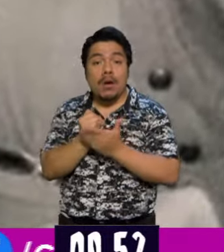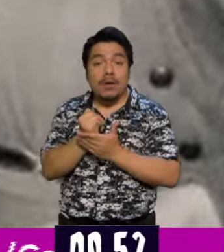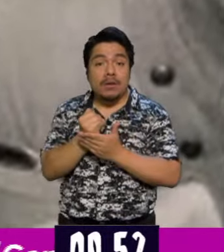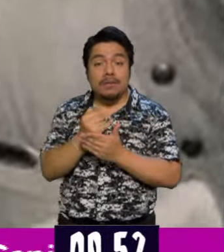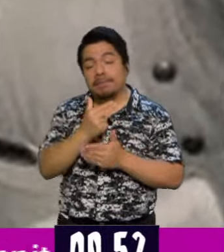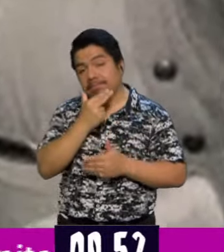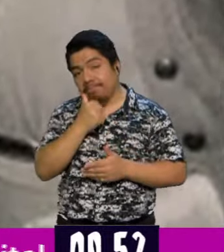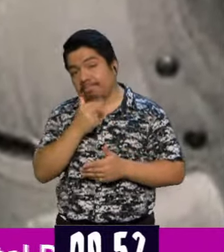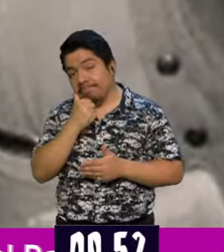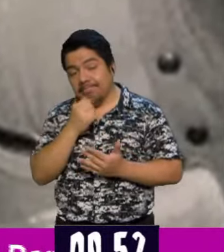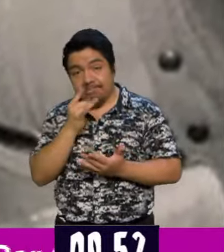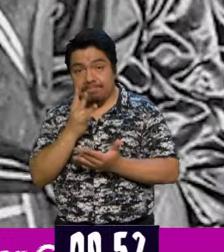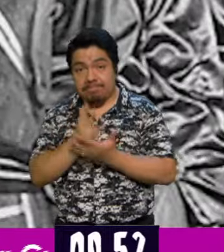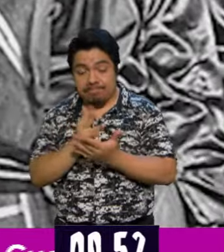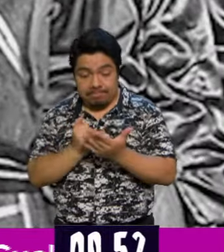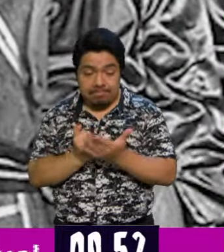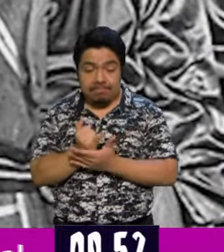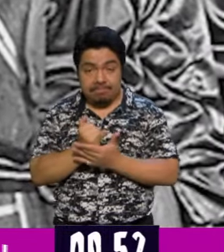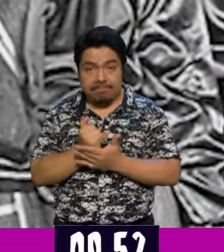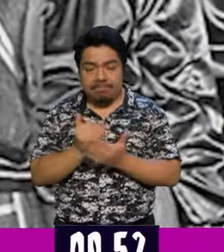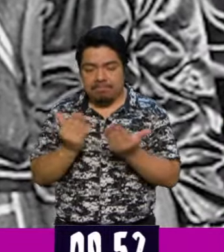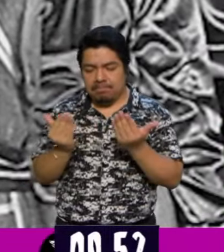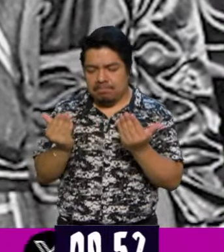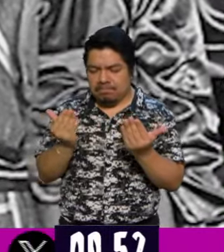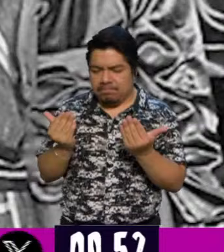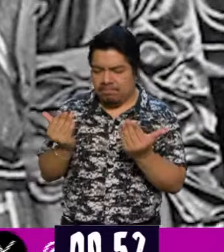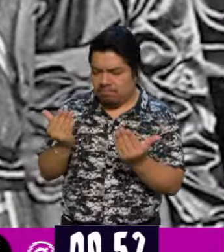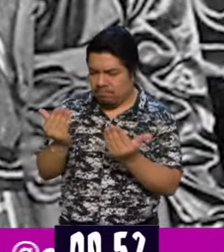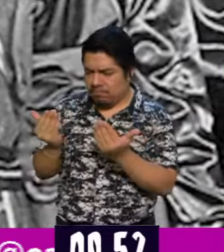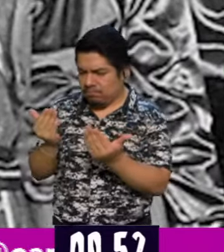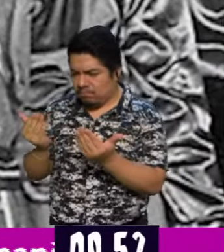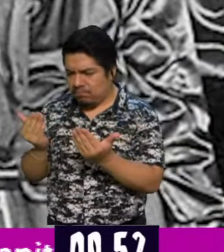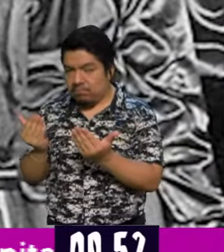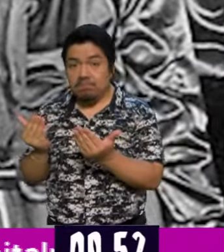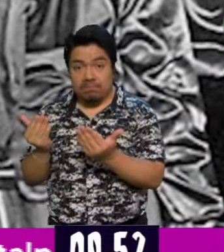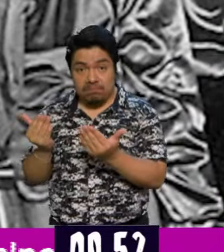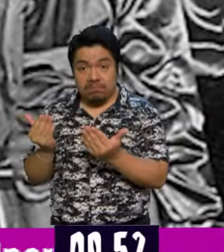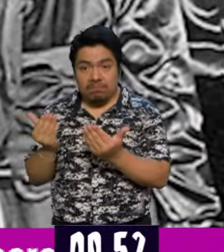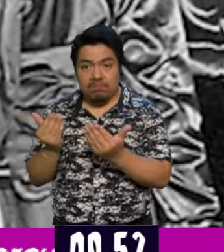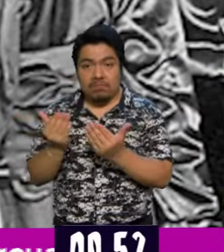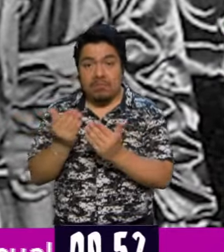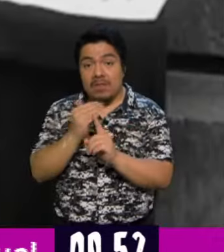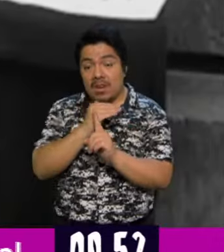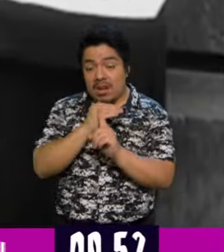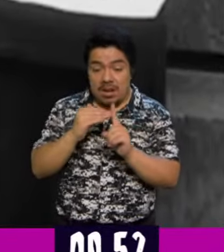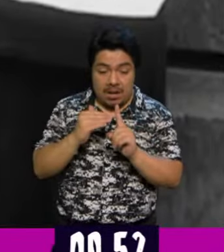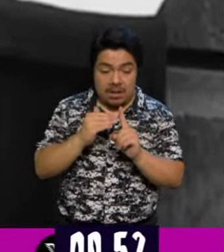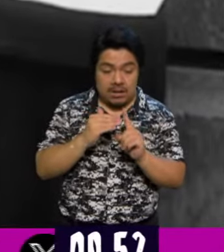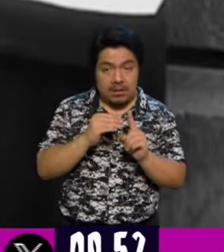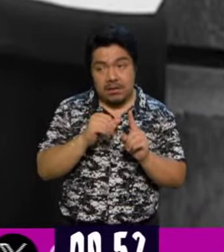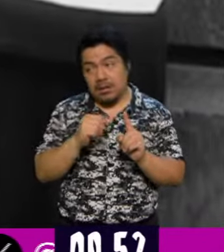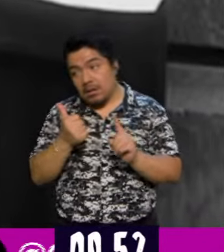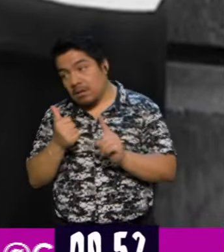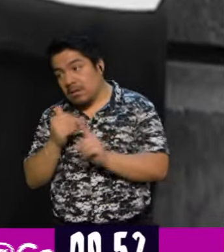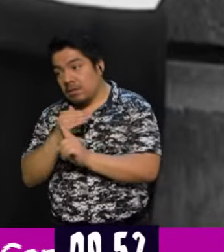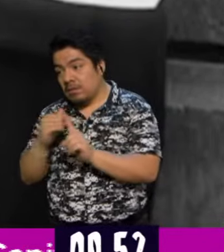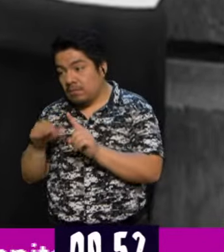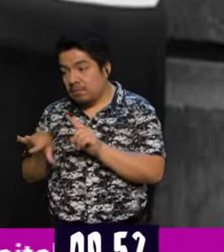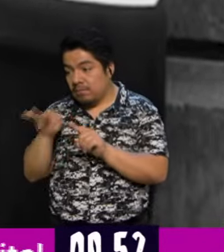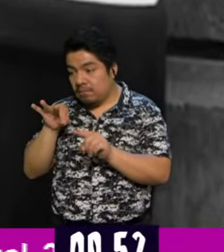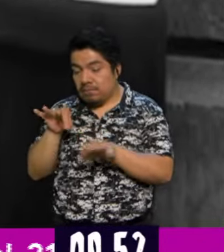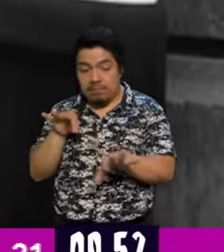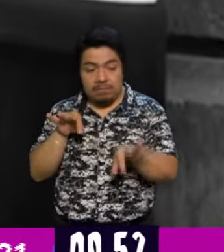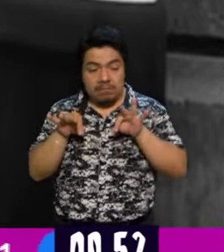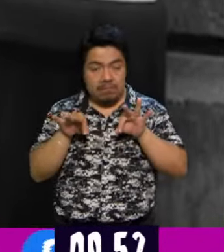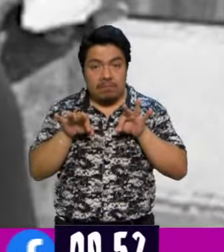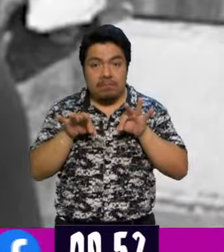que decidieron. Puesto en perspectiva, de facto, una mitad elegía por la otra. El